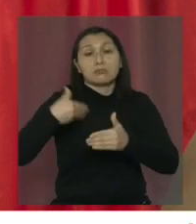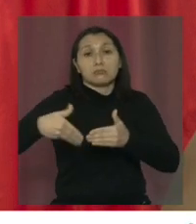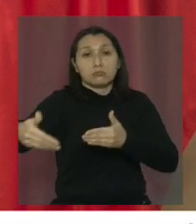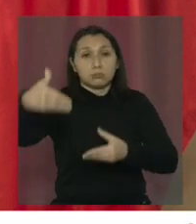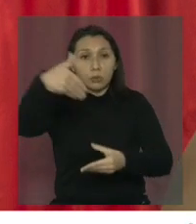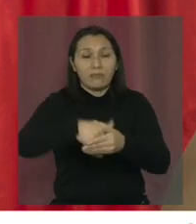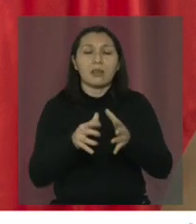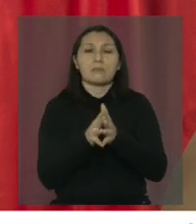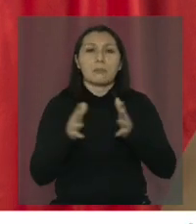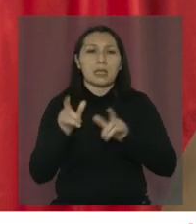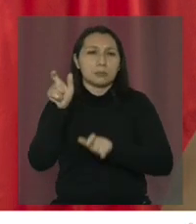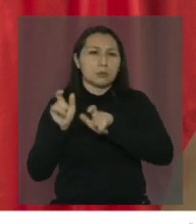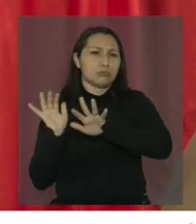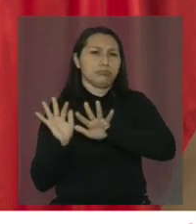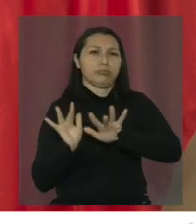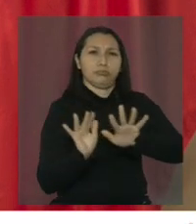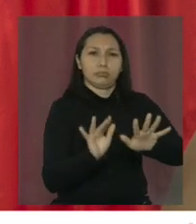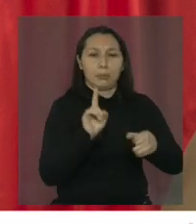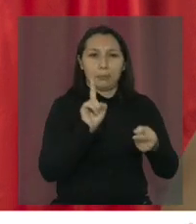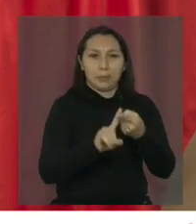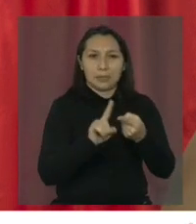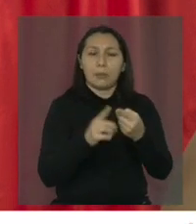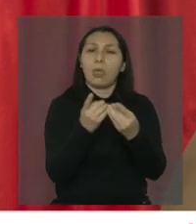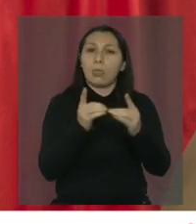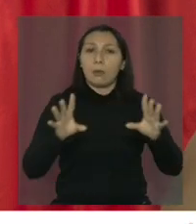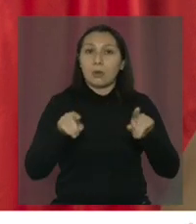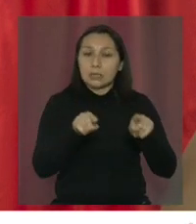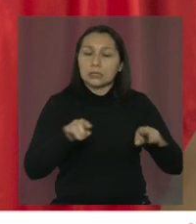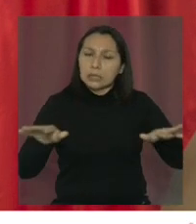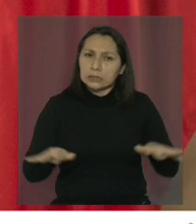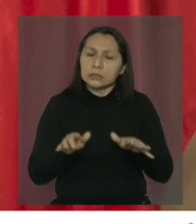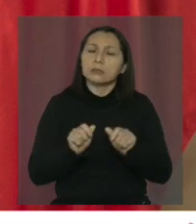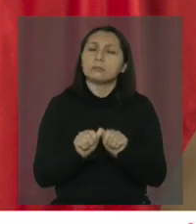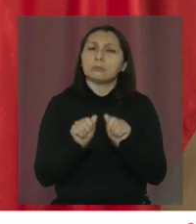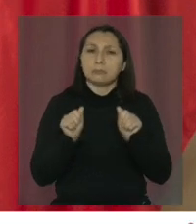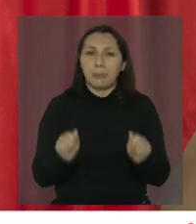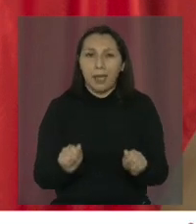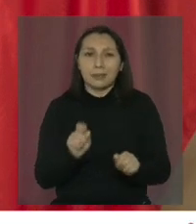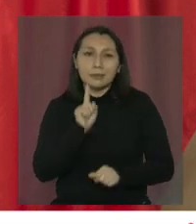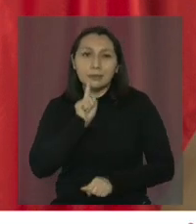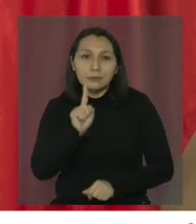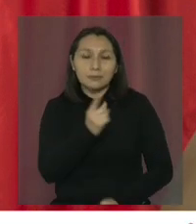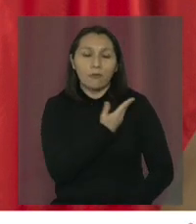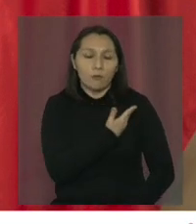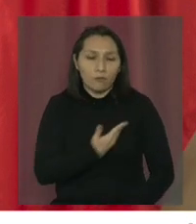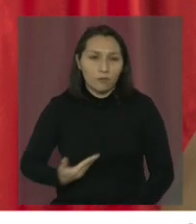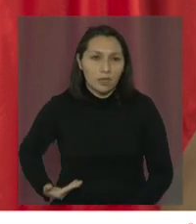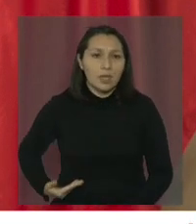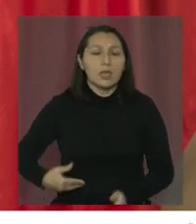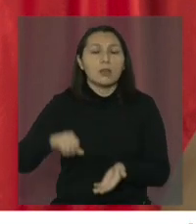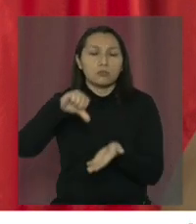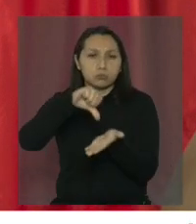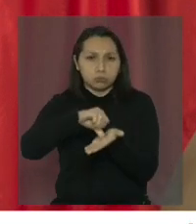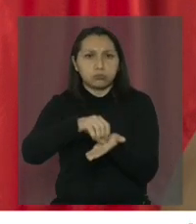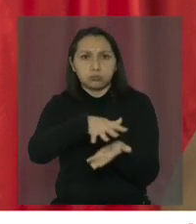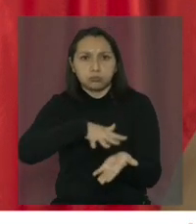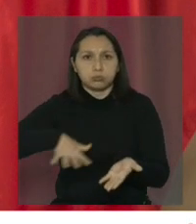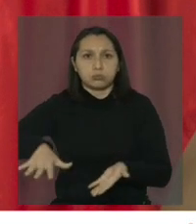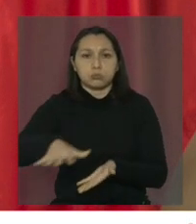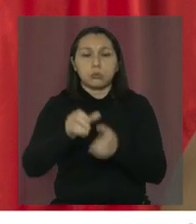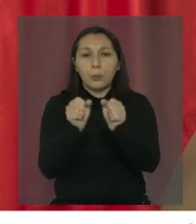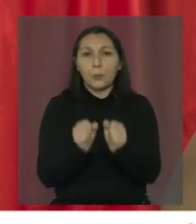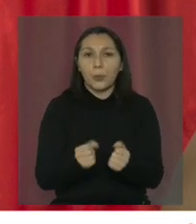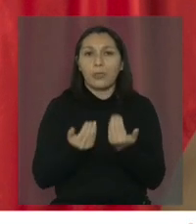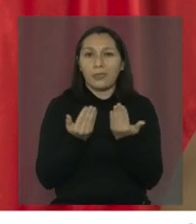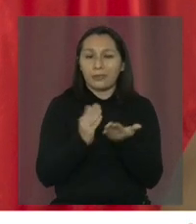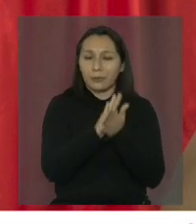lo más participativas y democráticas y eso implica un esfuerzo adicional desde el gobierno central para poder